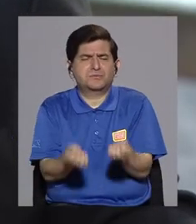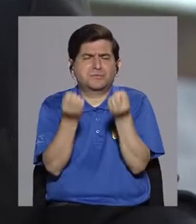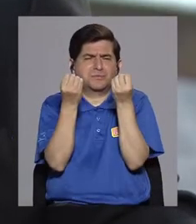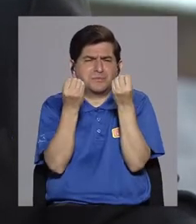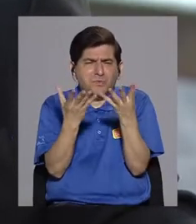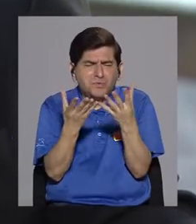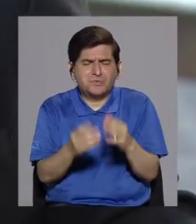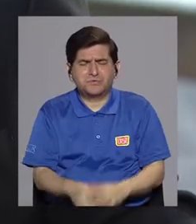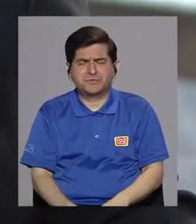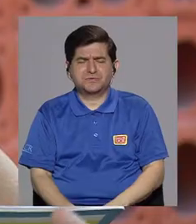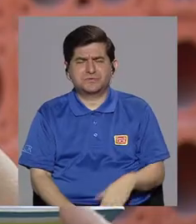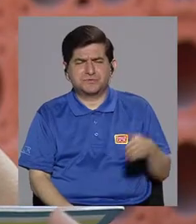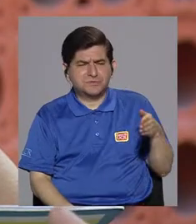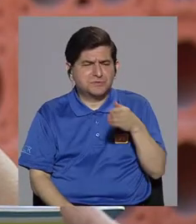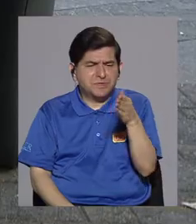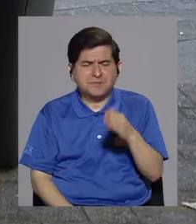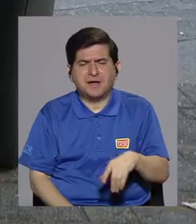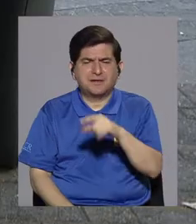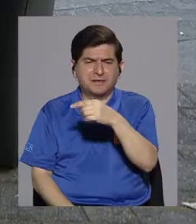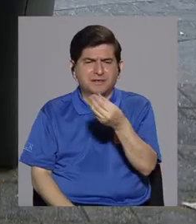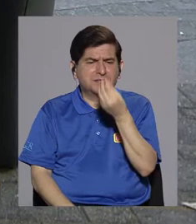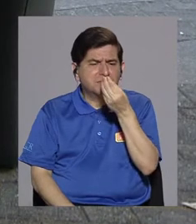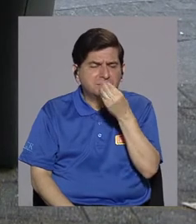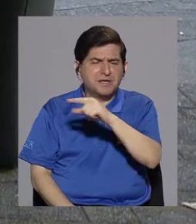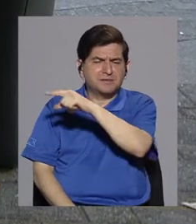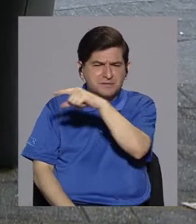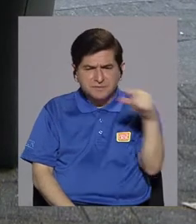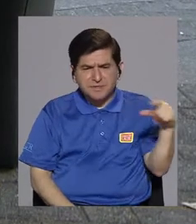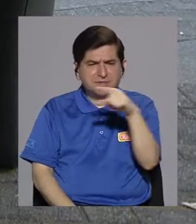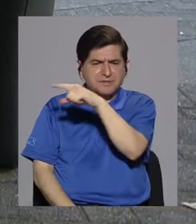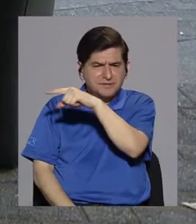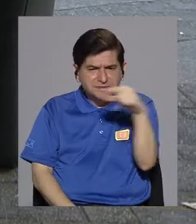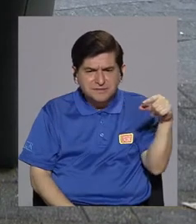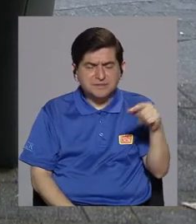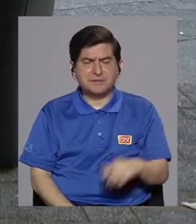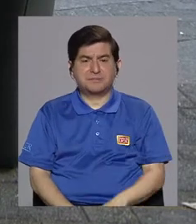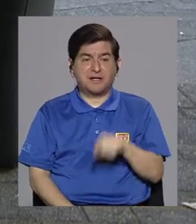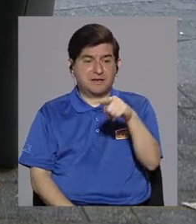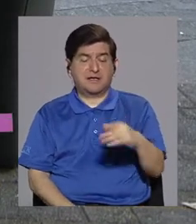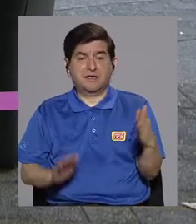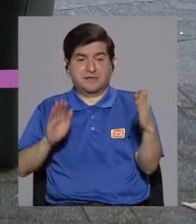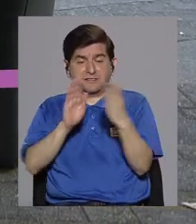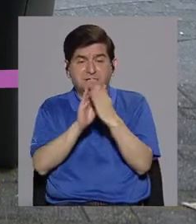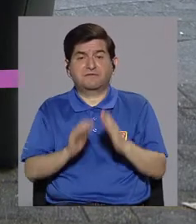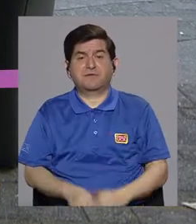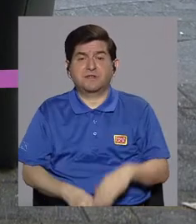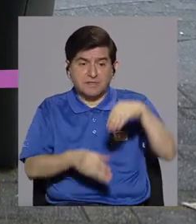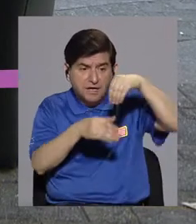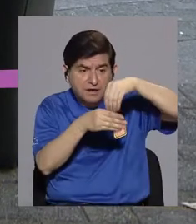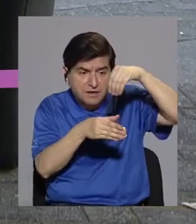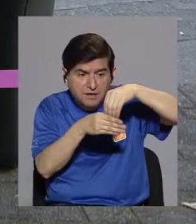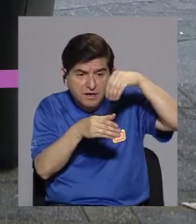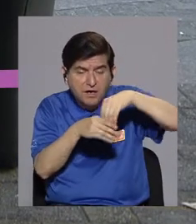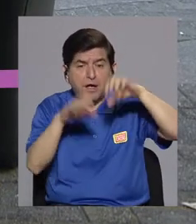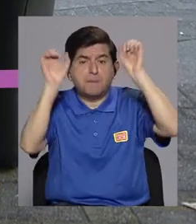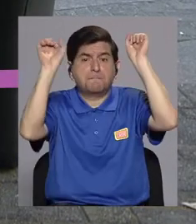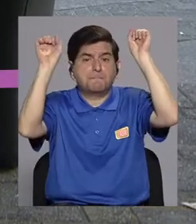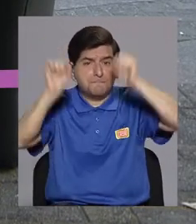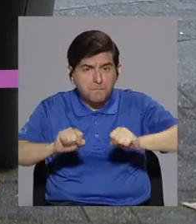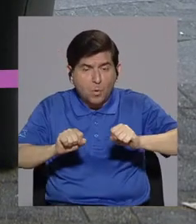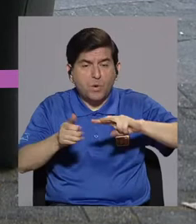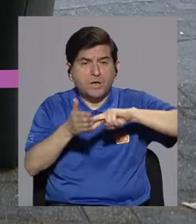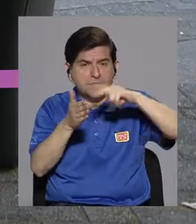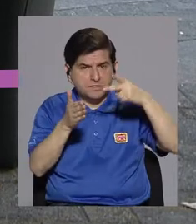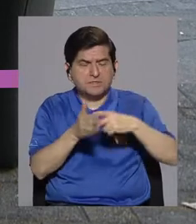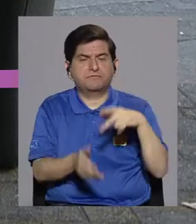gran cantidad de peces semana tras semana, va generando una exposición a una dosis que puede resultar una